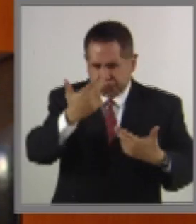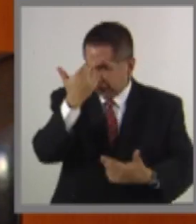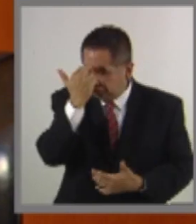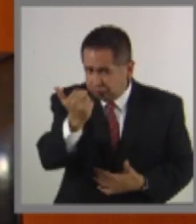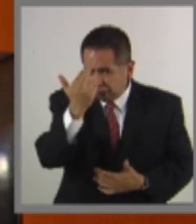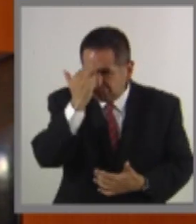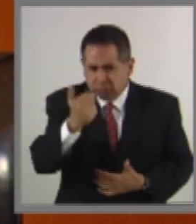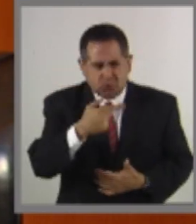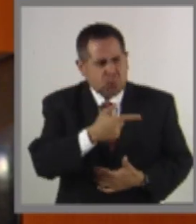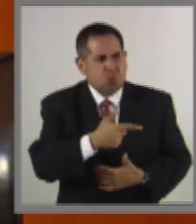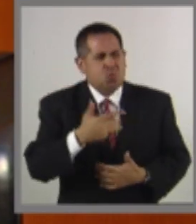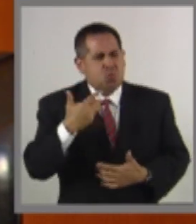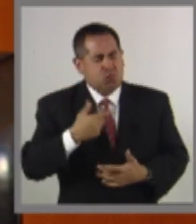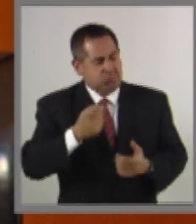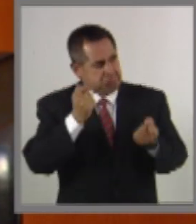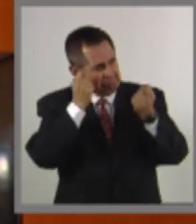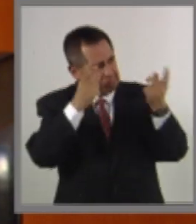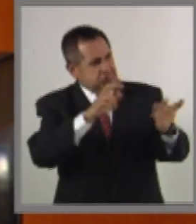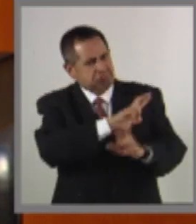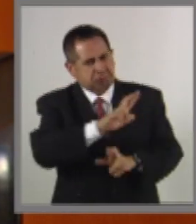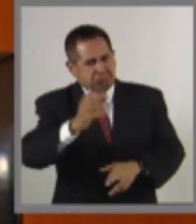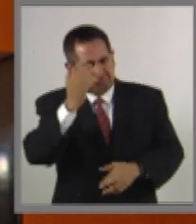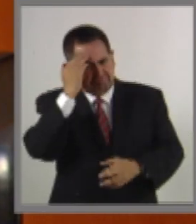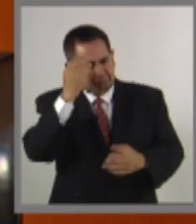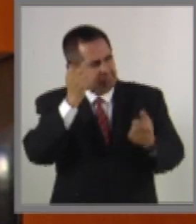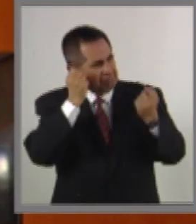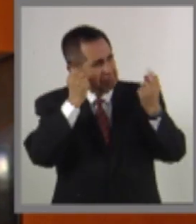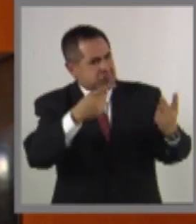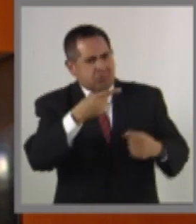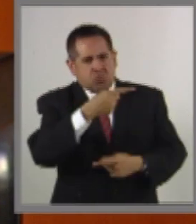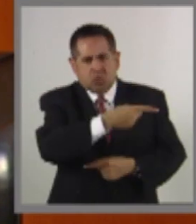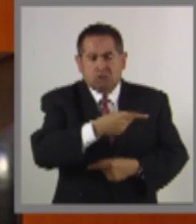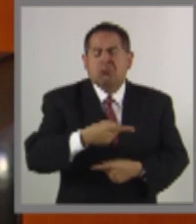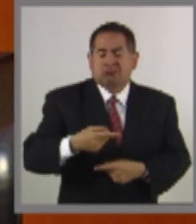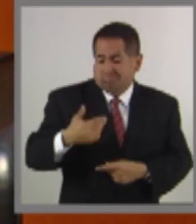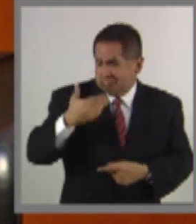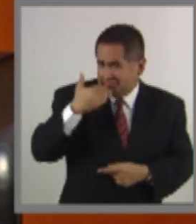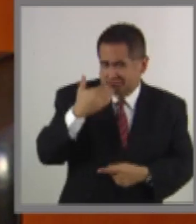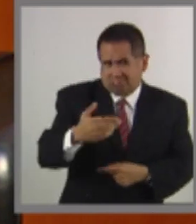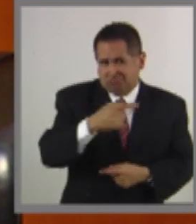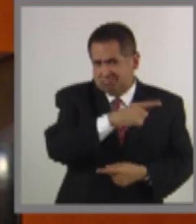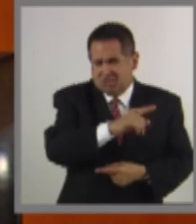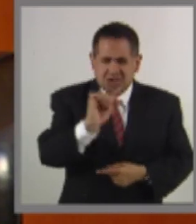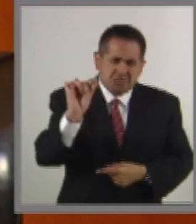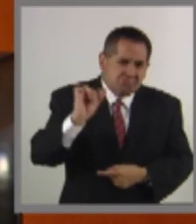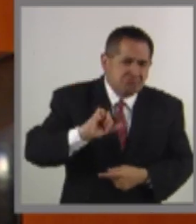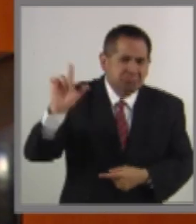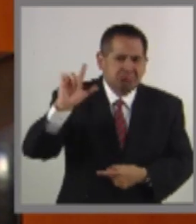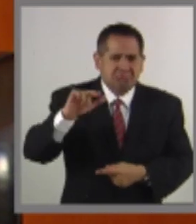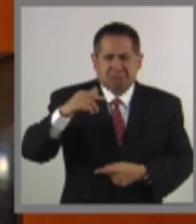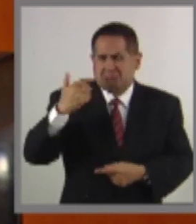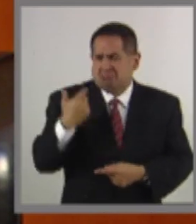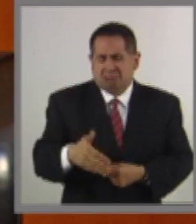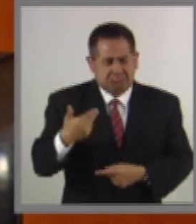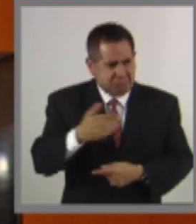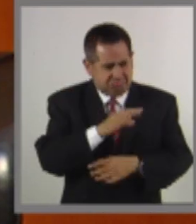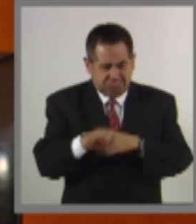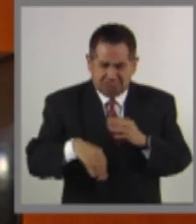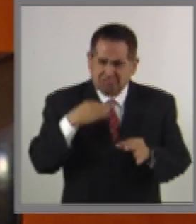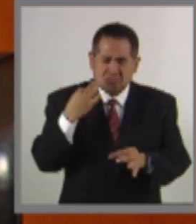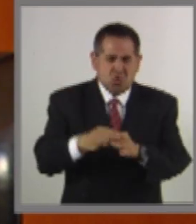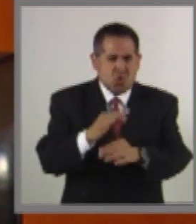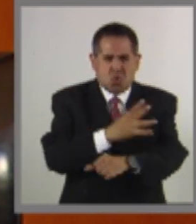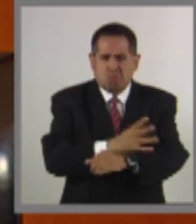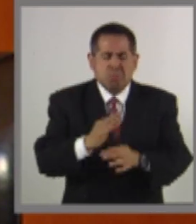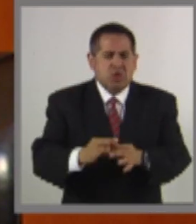es de reconocerse por esa función tan destacada y tan bien llevada a